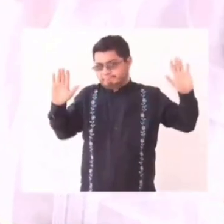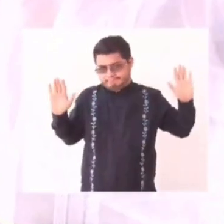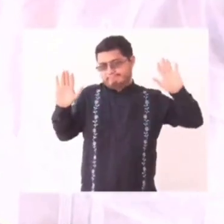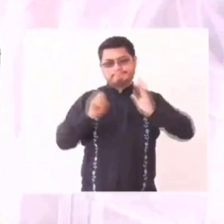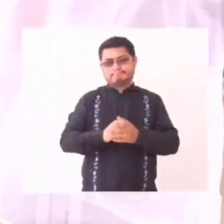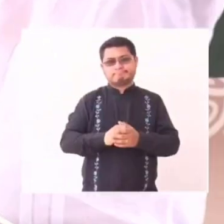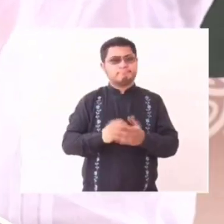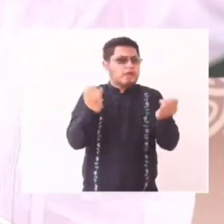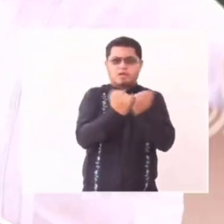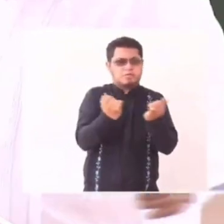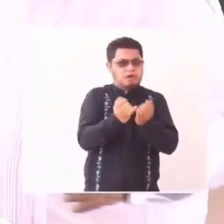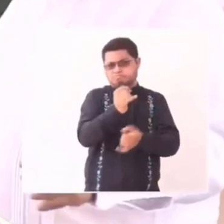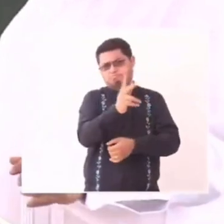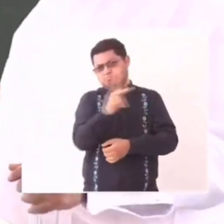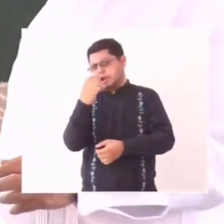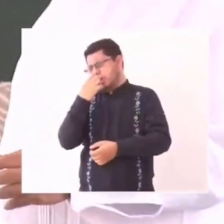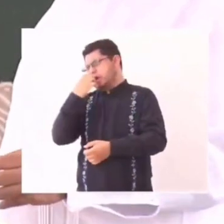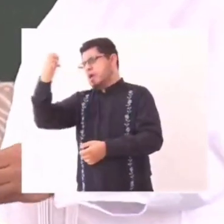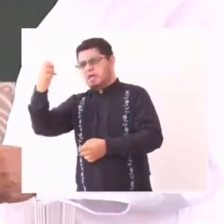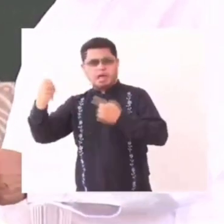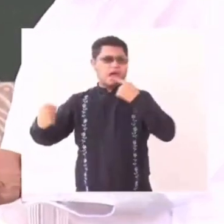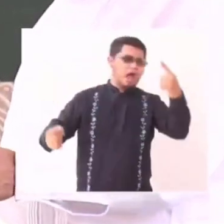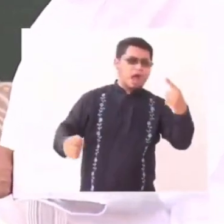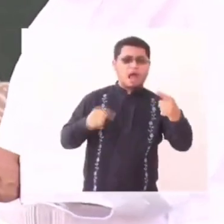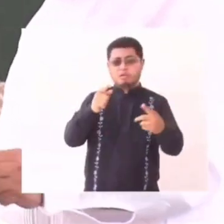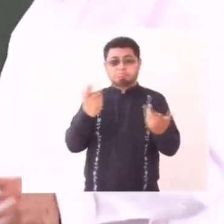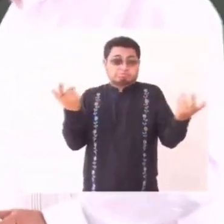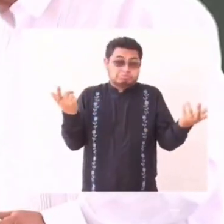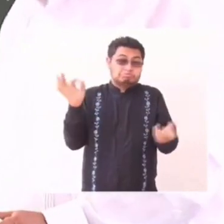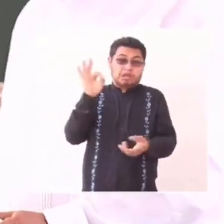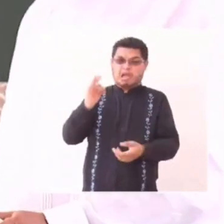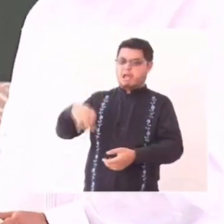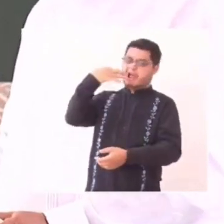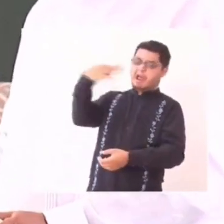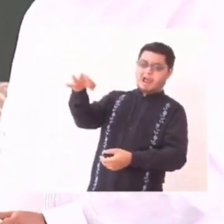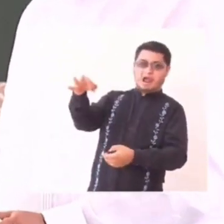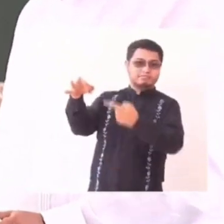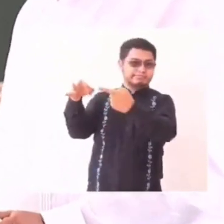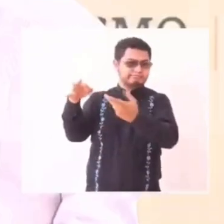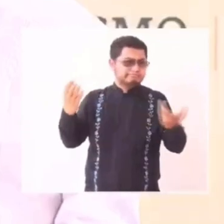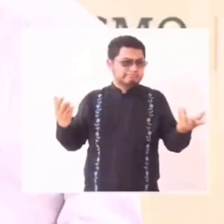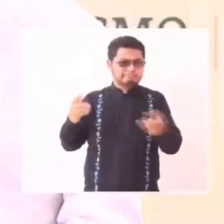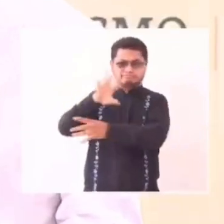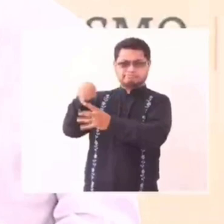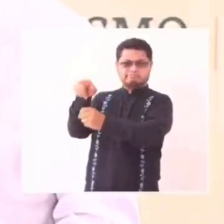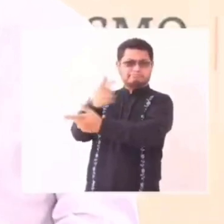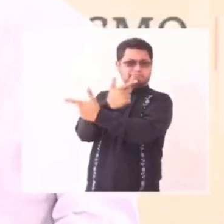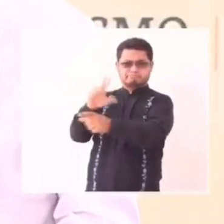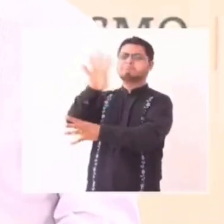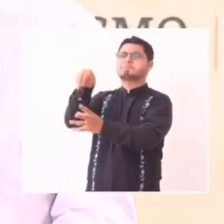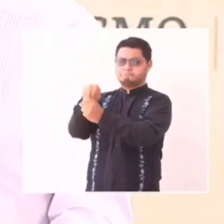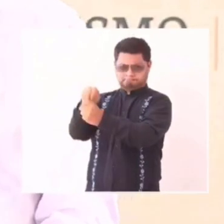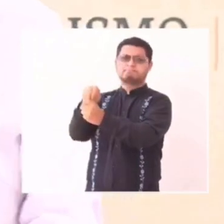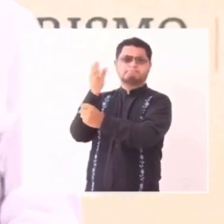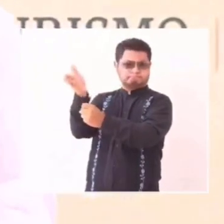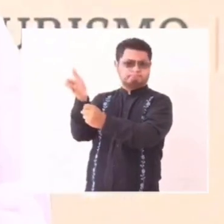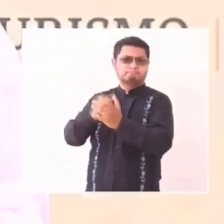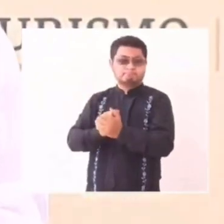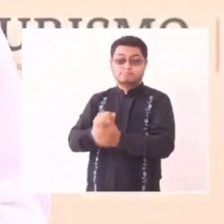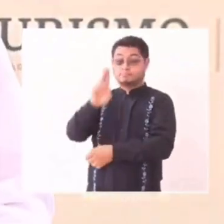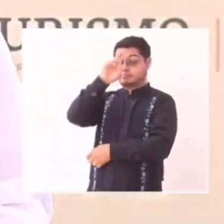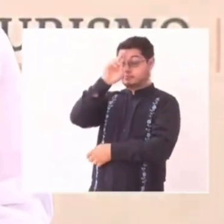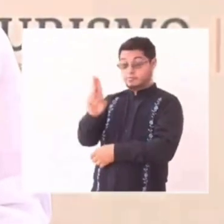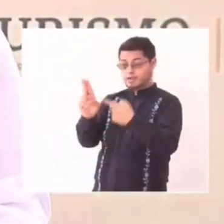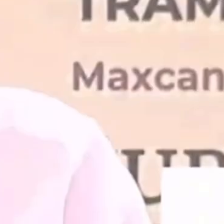Incluso gritar y hasta insultar. Todo eso tiene que ver con la libertad. Y está